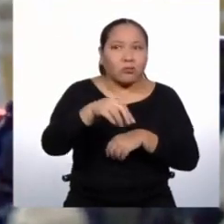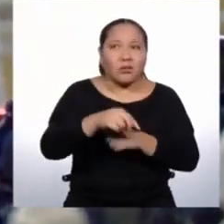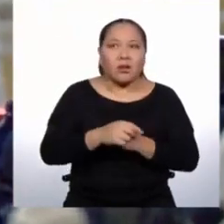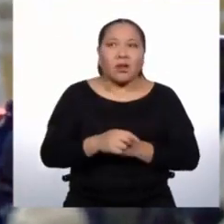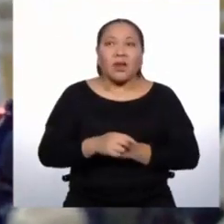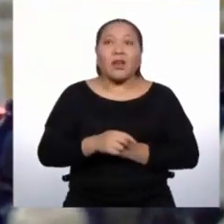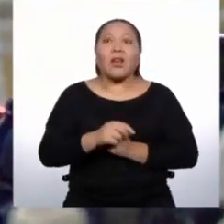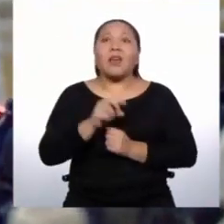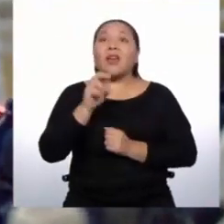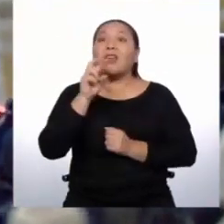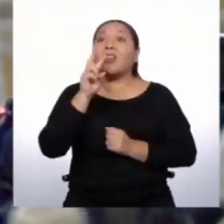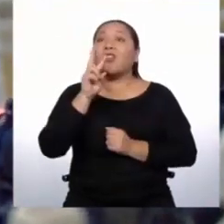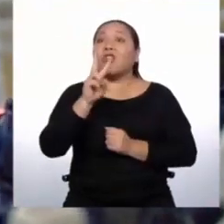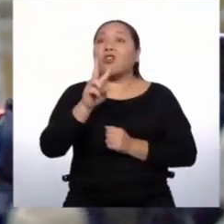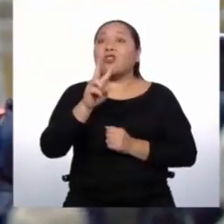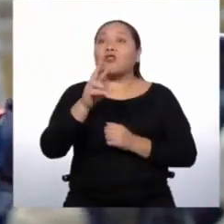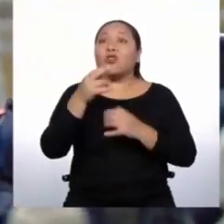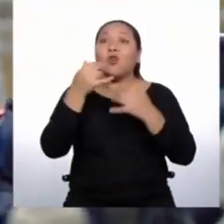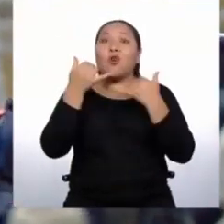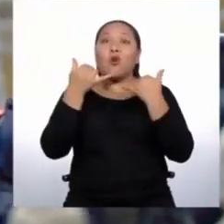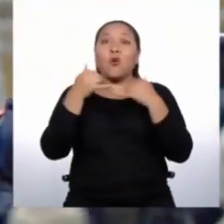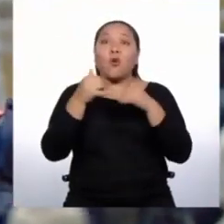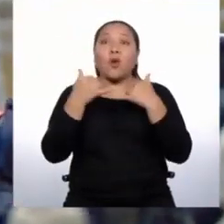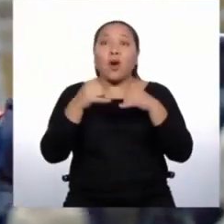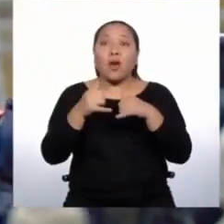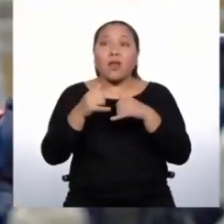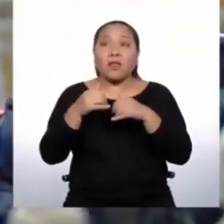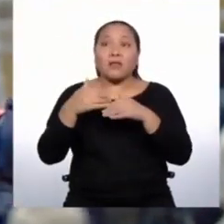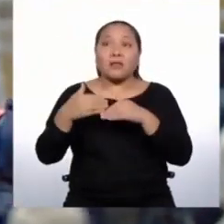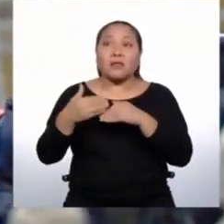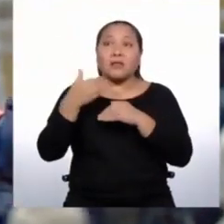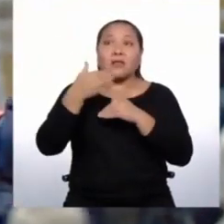tarde, Riquelme sufría